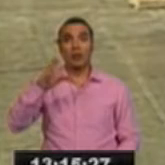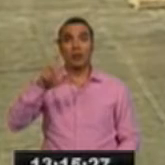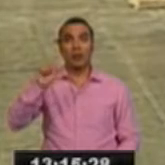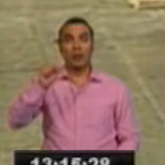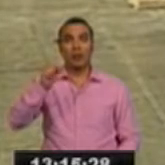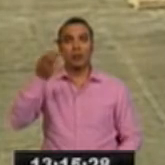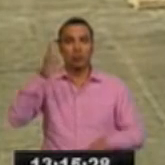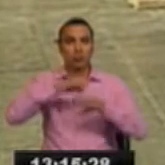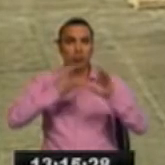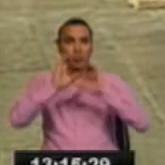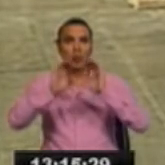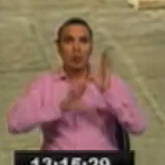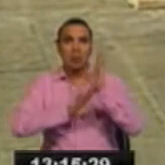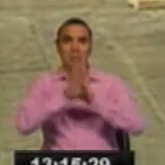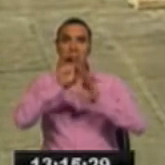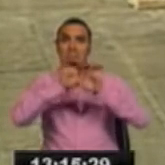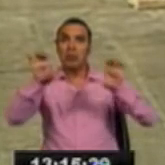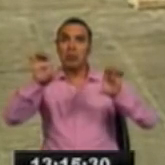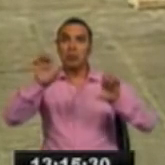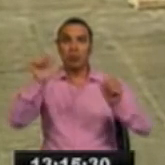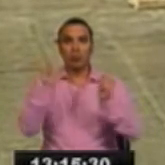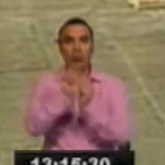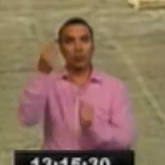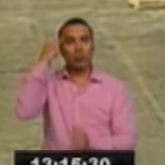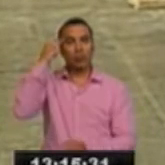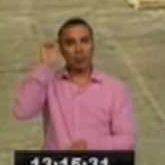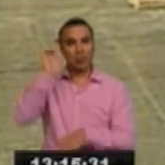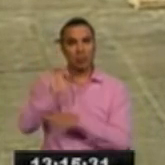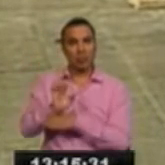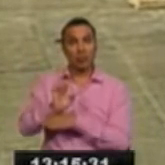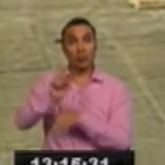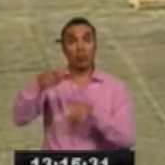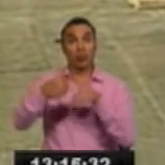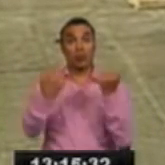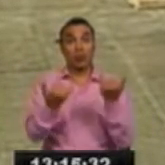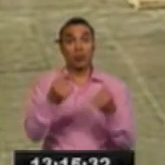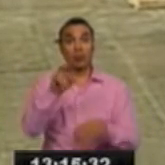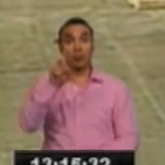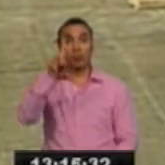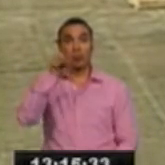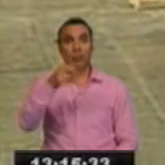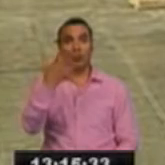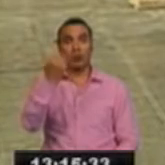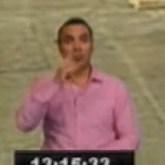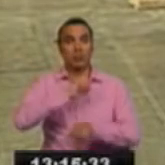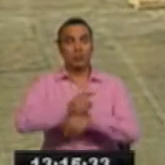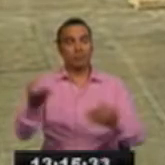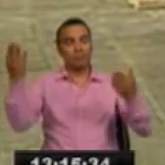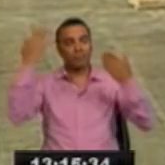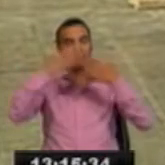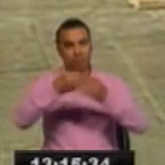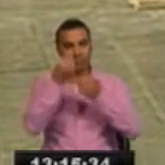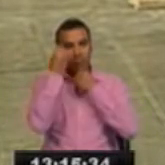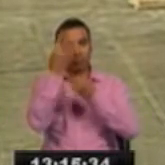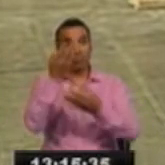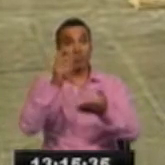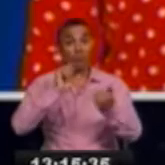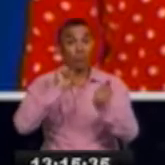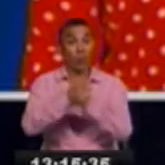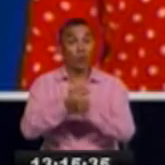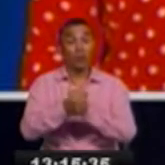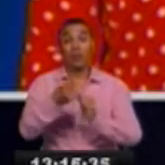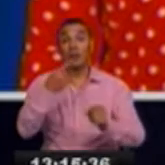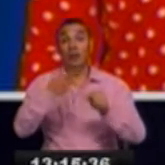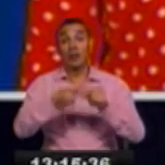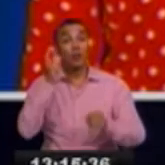el crecimiento empresarial de la mano del gobierno nacional. Cuando son las 13:15, culminamos este informe y damos paso a